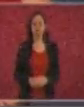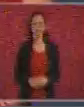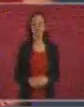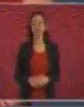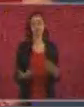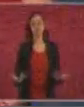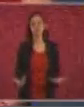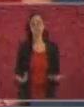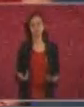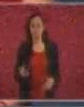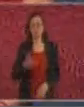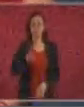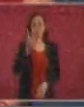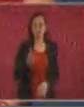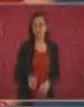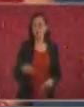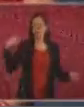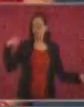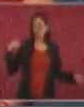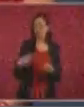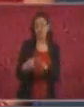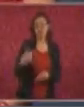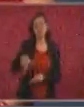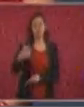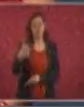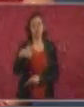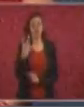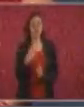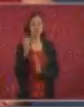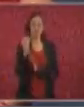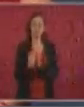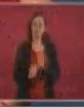tenemos que ver cómo se va o cómo se da.